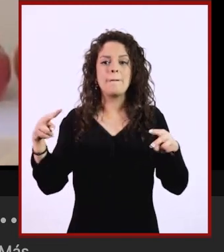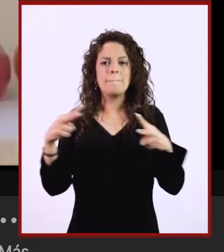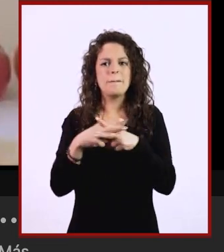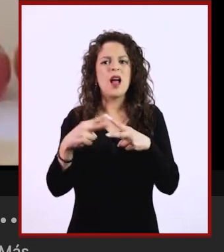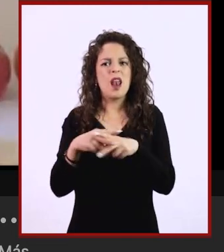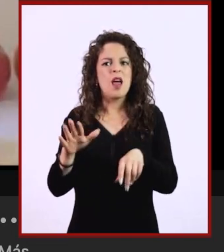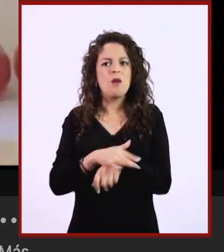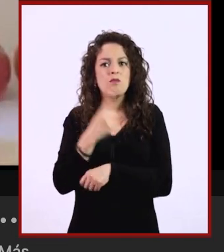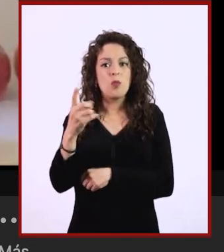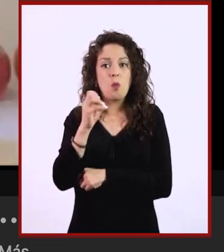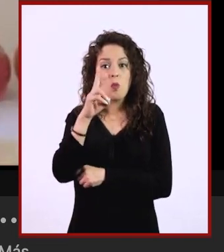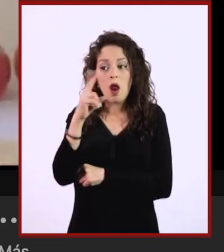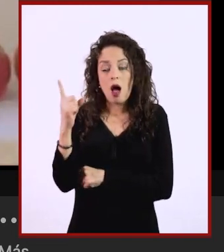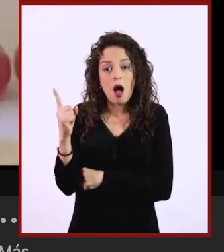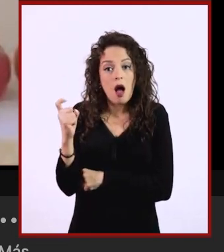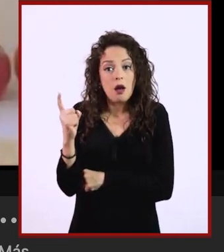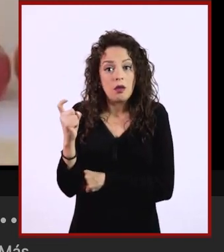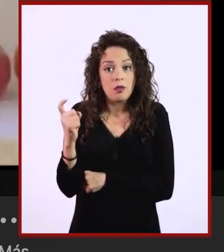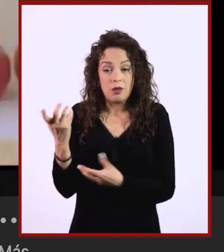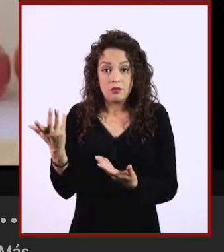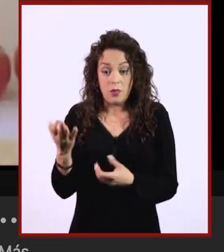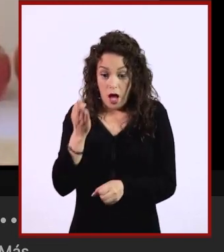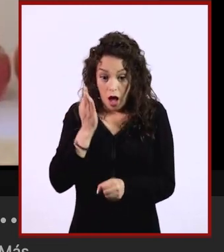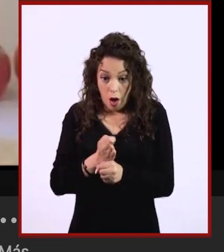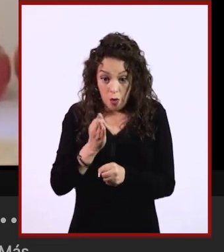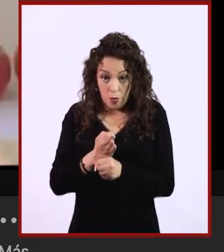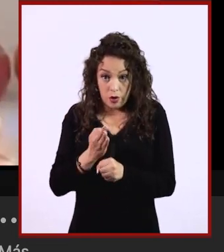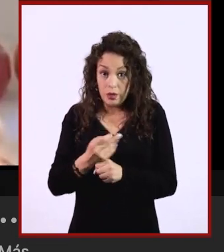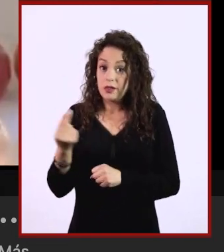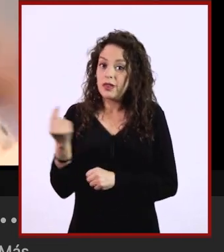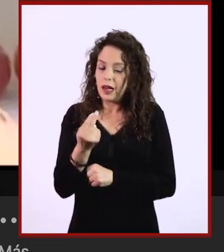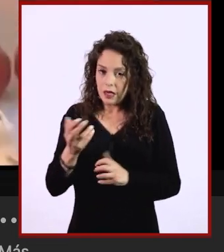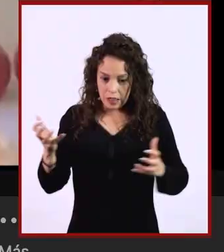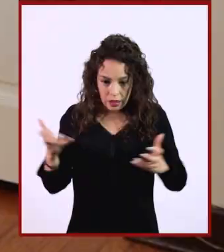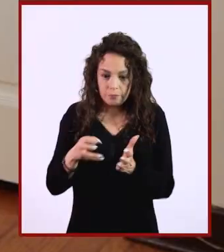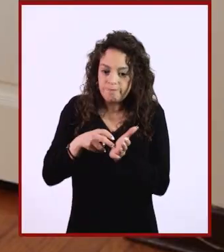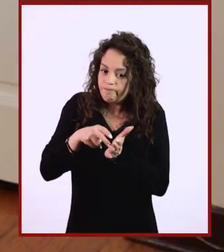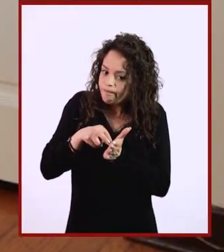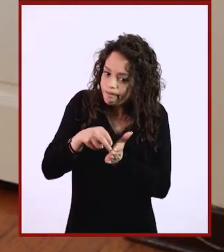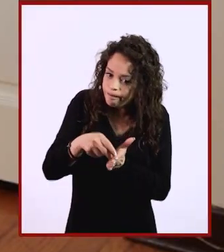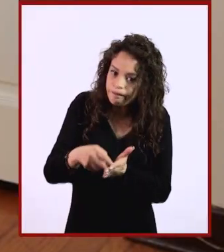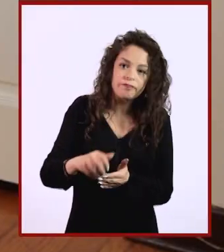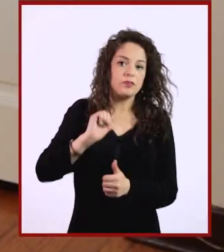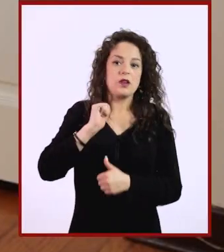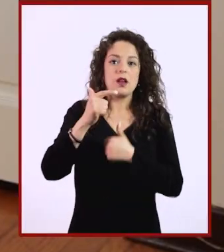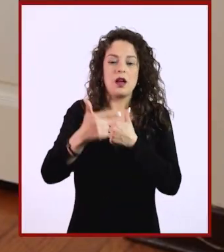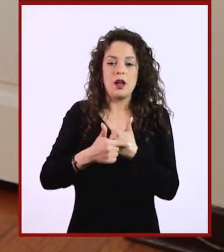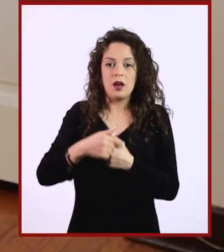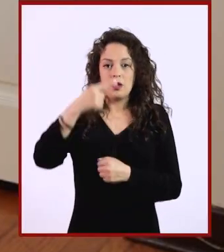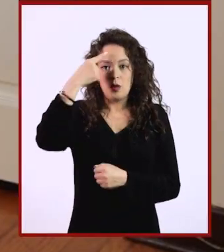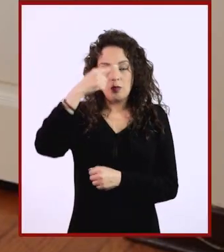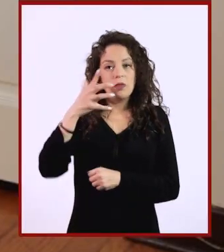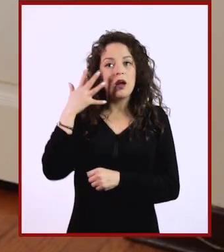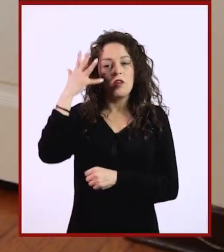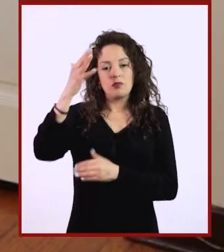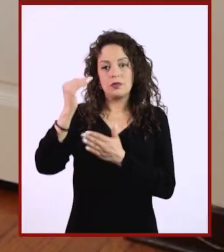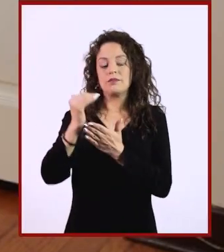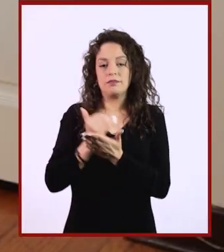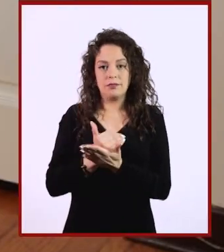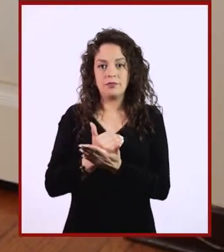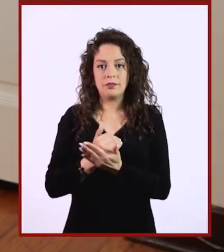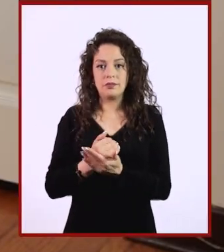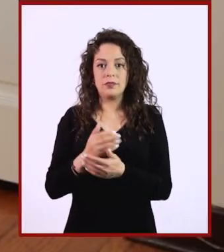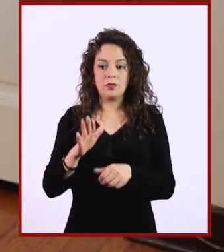si no, o sea, si no hacemos algo ahora, ¿no?, pues todos los objetivos y todo lo que planteemos en términos de desarrollo, pues no va a